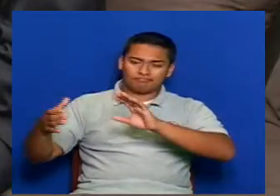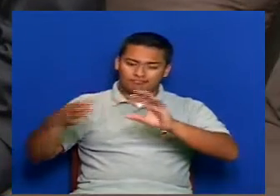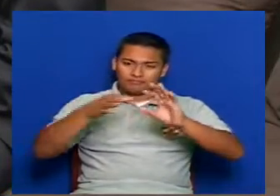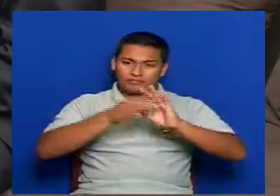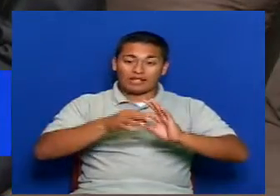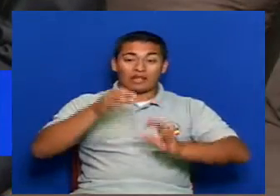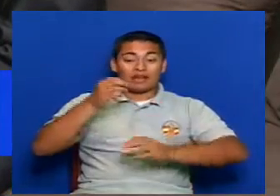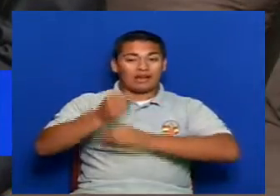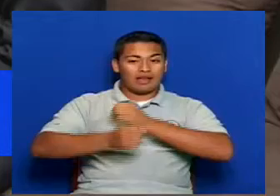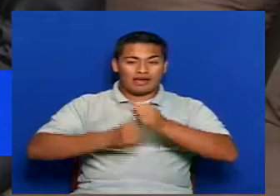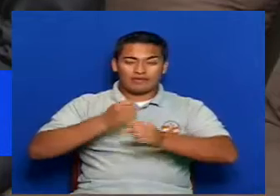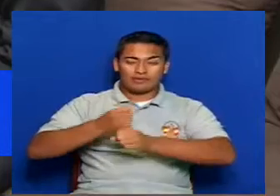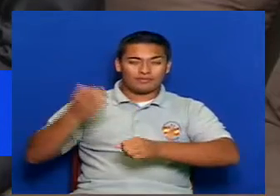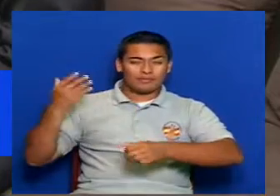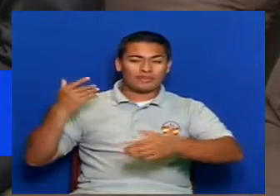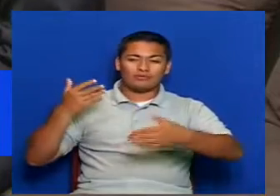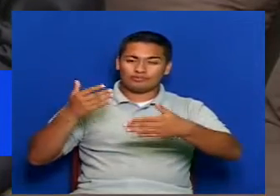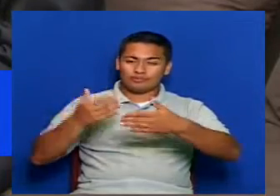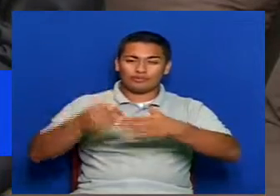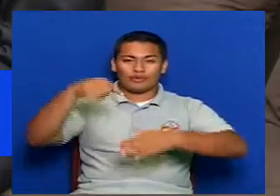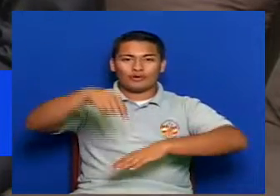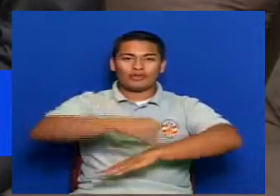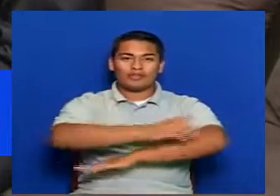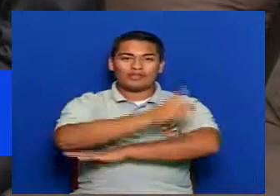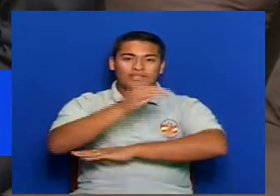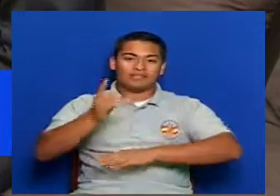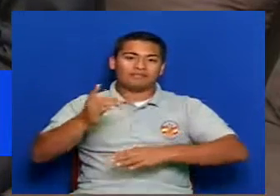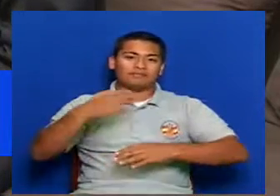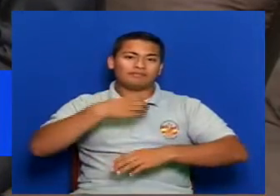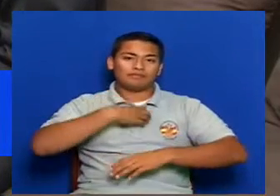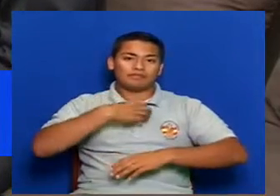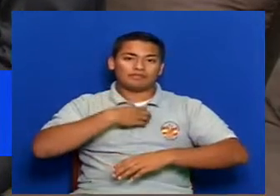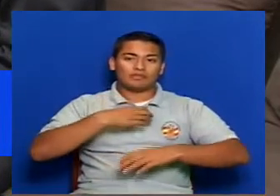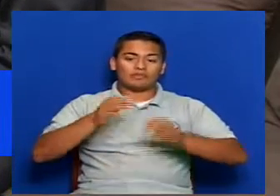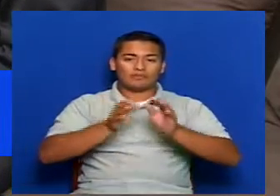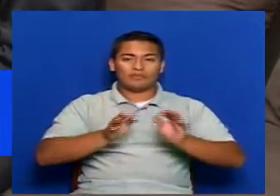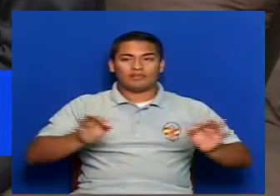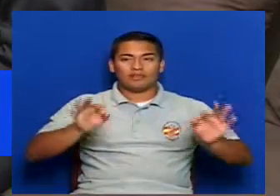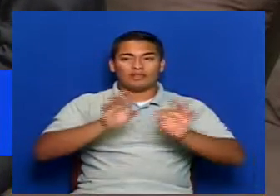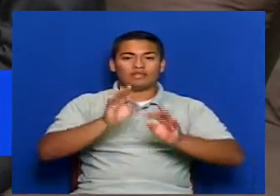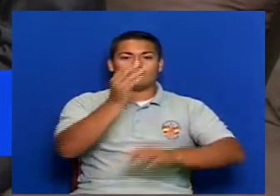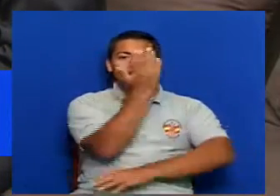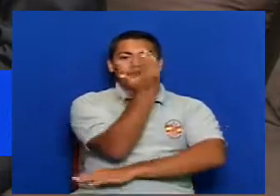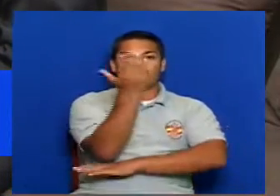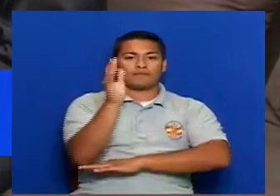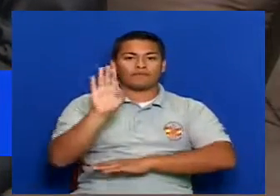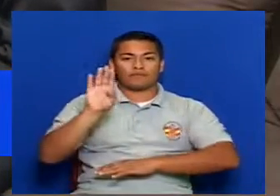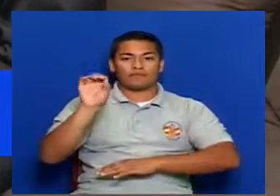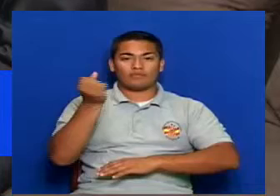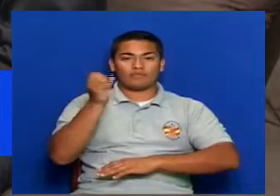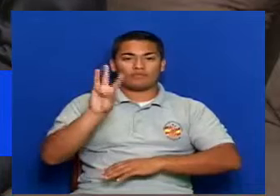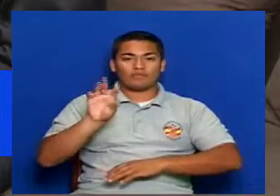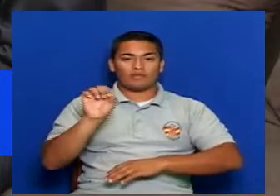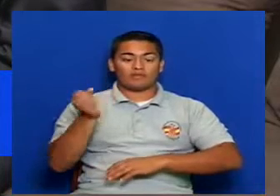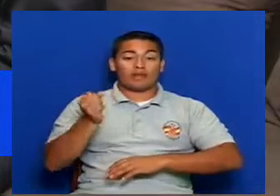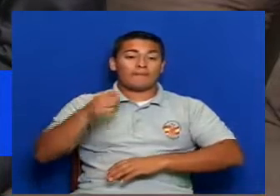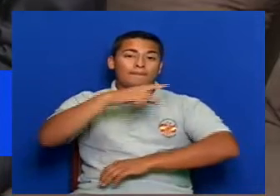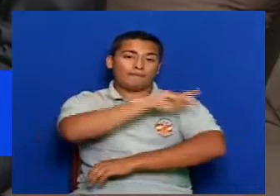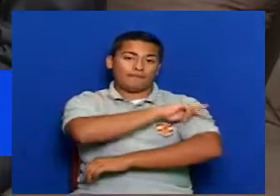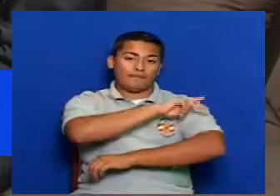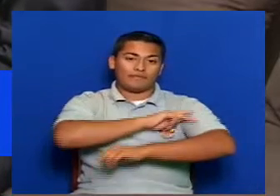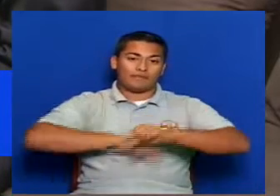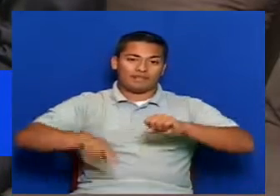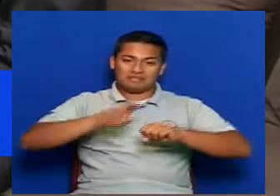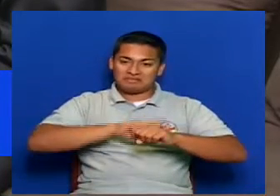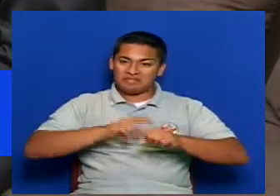años tratar una gente de colonizar la reserva la zona de amortiguamiento tanto la policía nacional